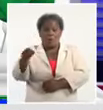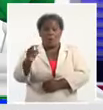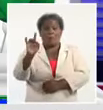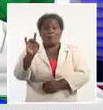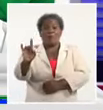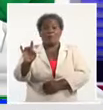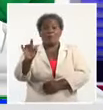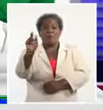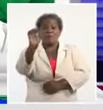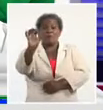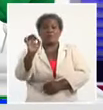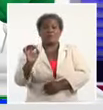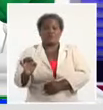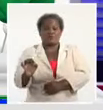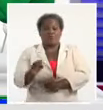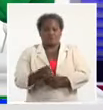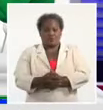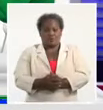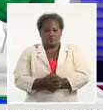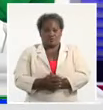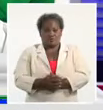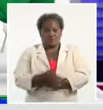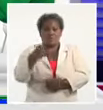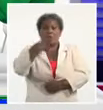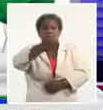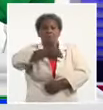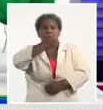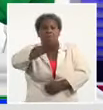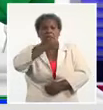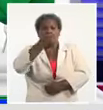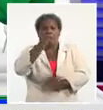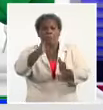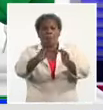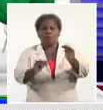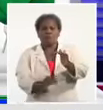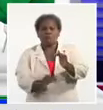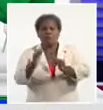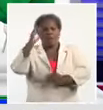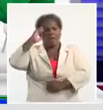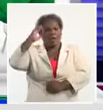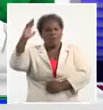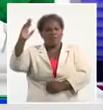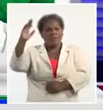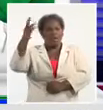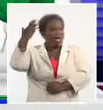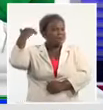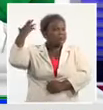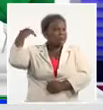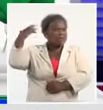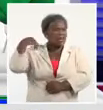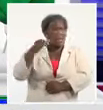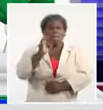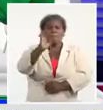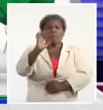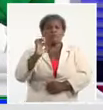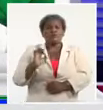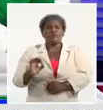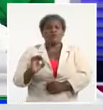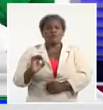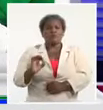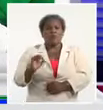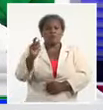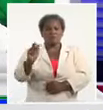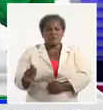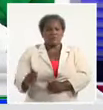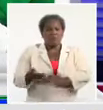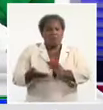85,9%. Y decimos se disminuya porque todos recordamos que llegamos a tener porciento de recuperación de 94,